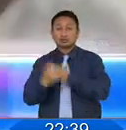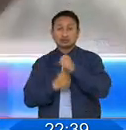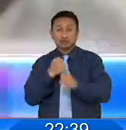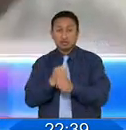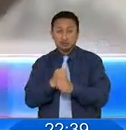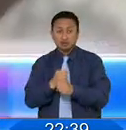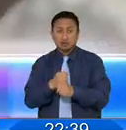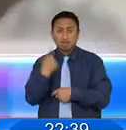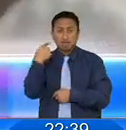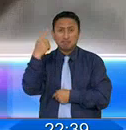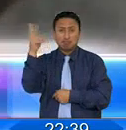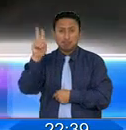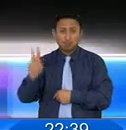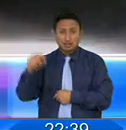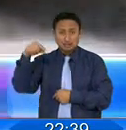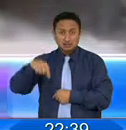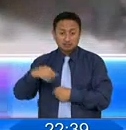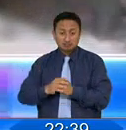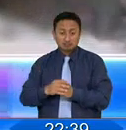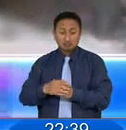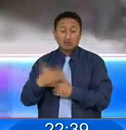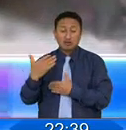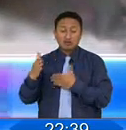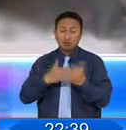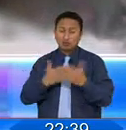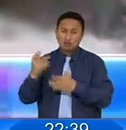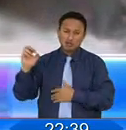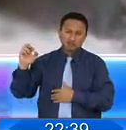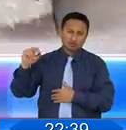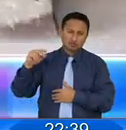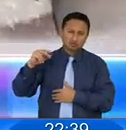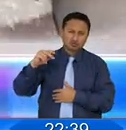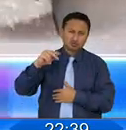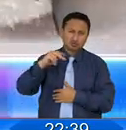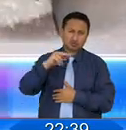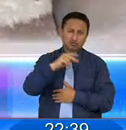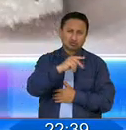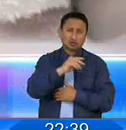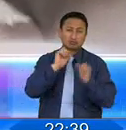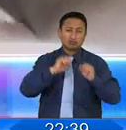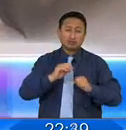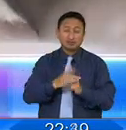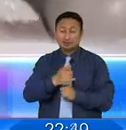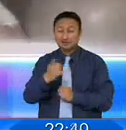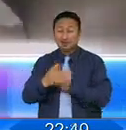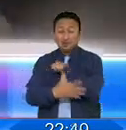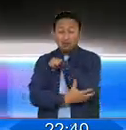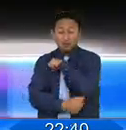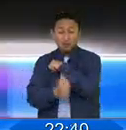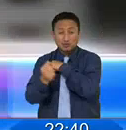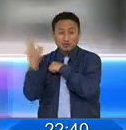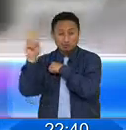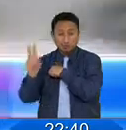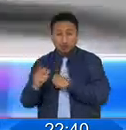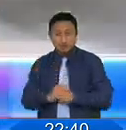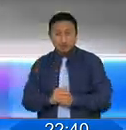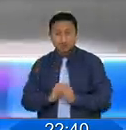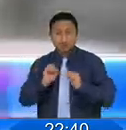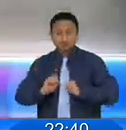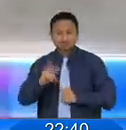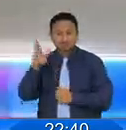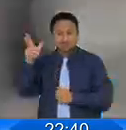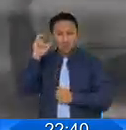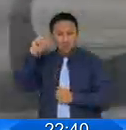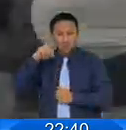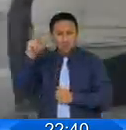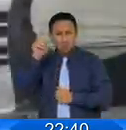de venezolanos, atravesaron peripecias, esperanzados en abandonar la extrema pobreza. Sí, he escuchado tantas historias de